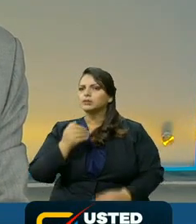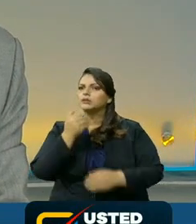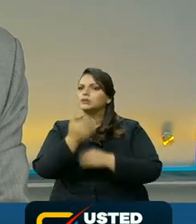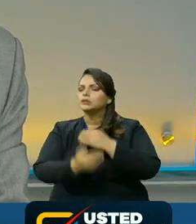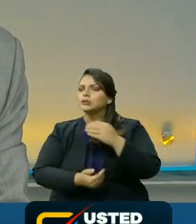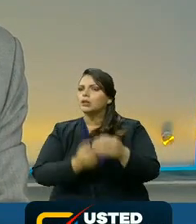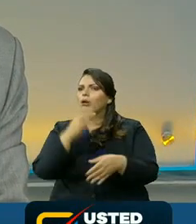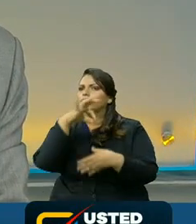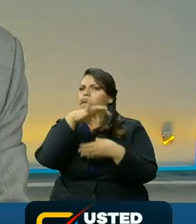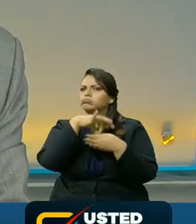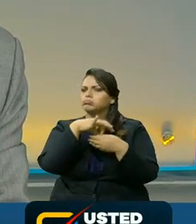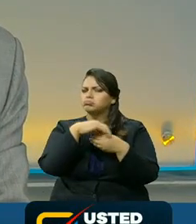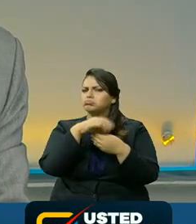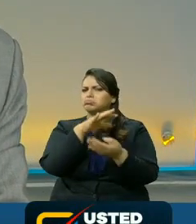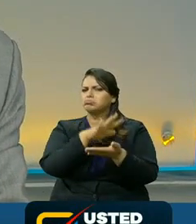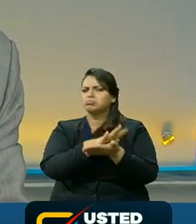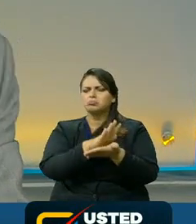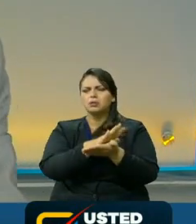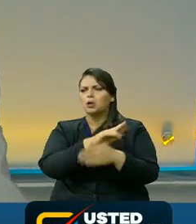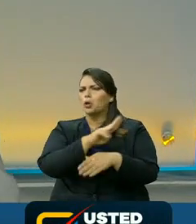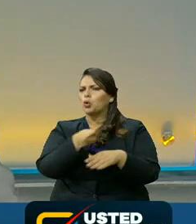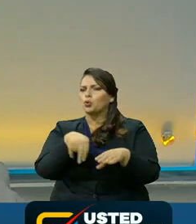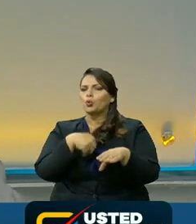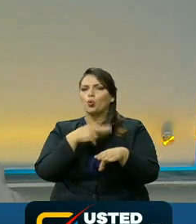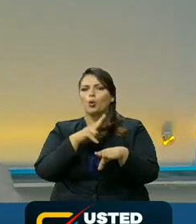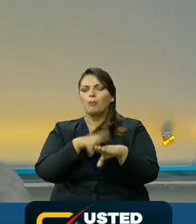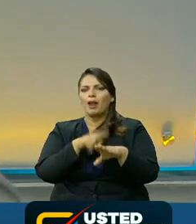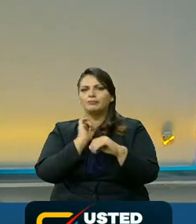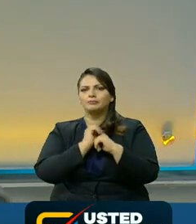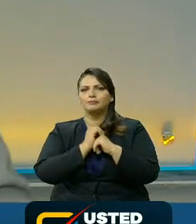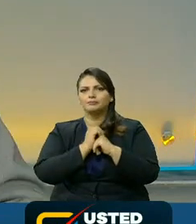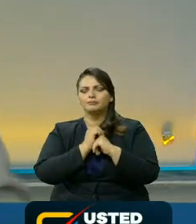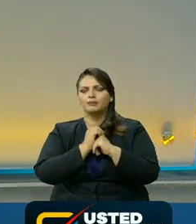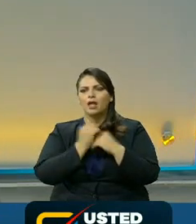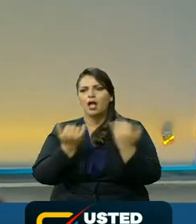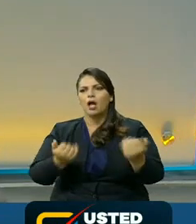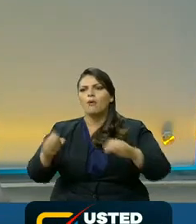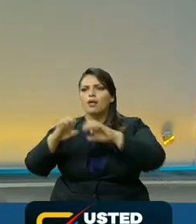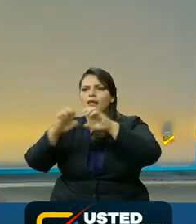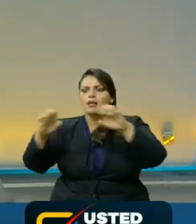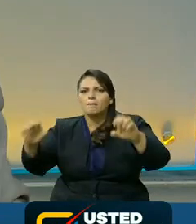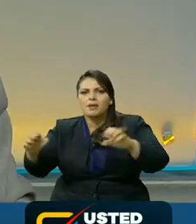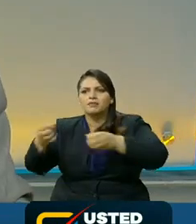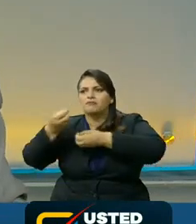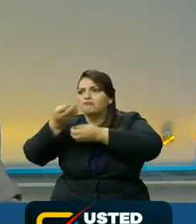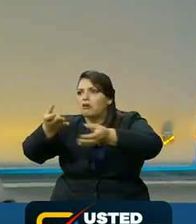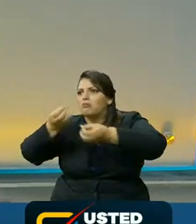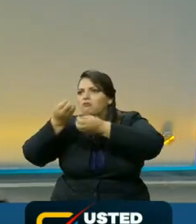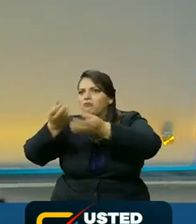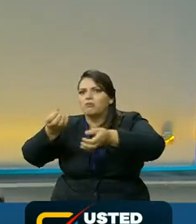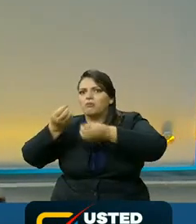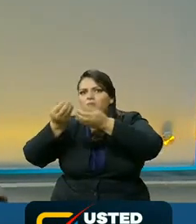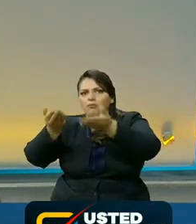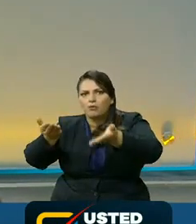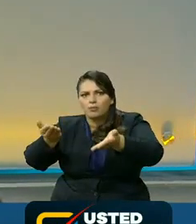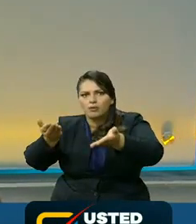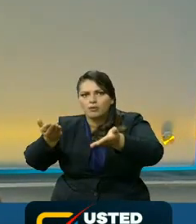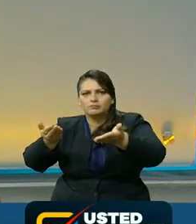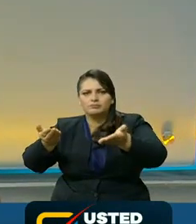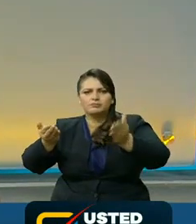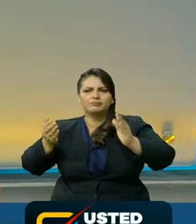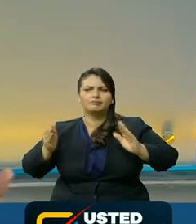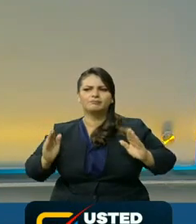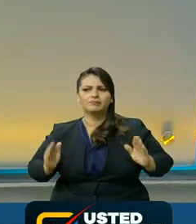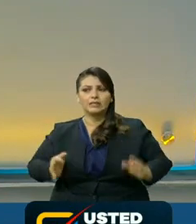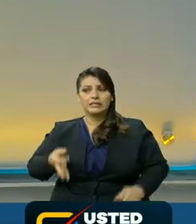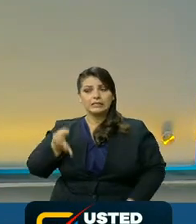con bastante tranquilidad y normalidad. Los resultados que se están dando a través de las exit polls, que he oído dos o tres, no son,